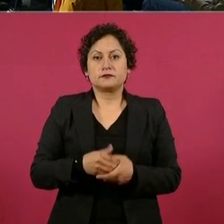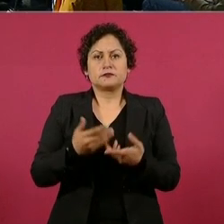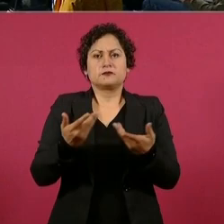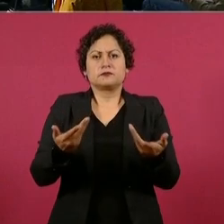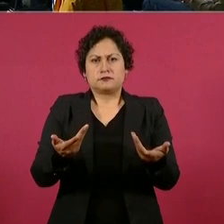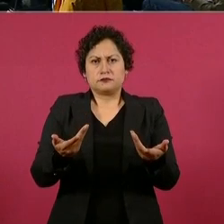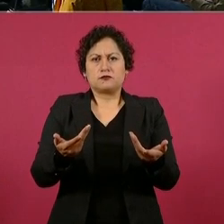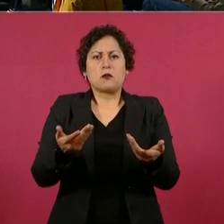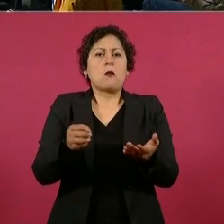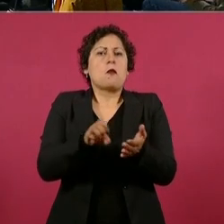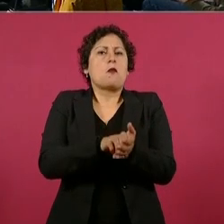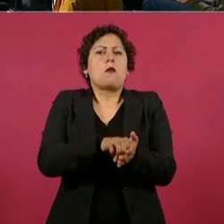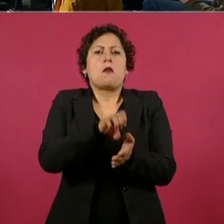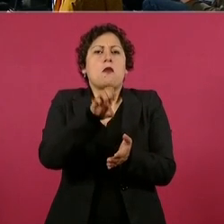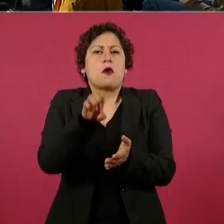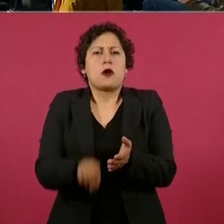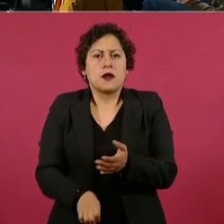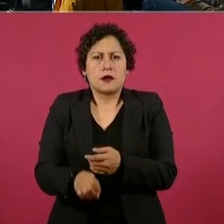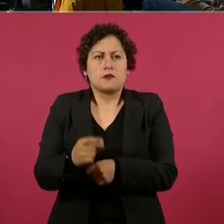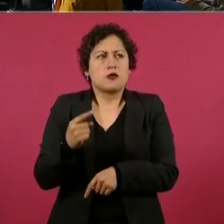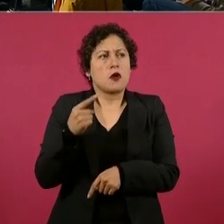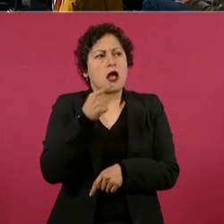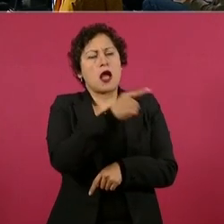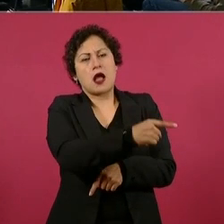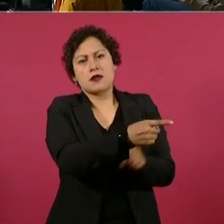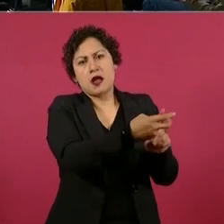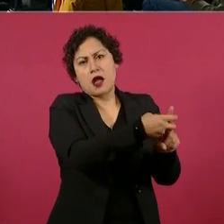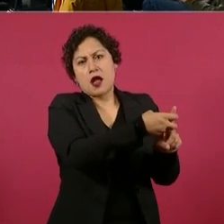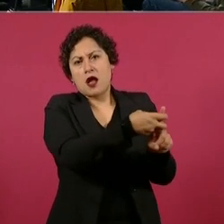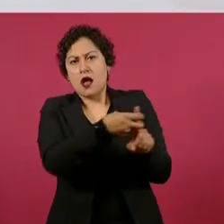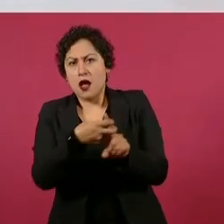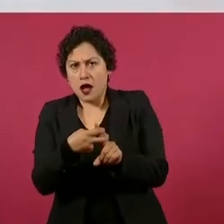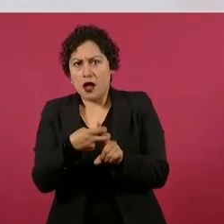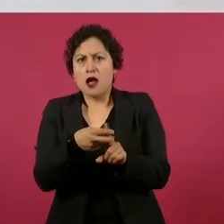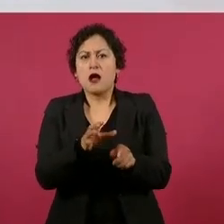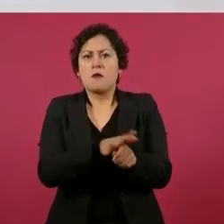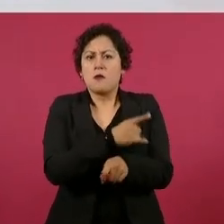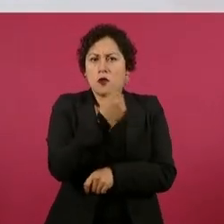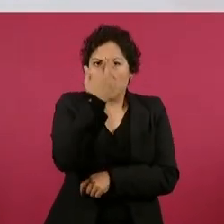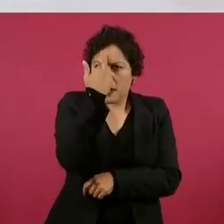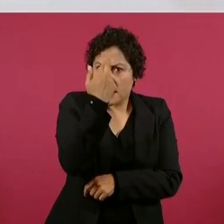detiene o secuestra al señor Zambada,